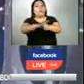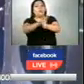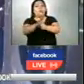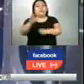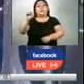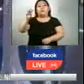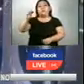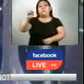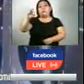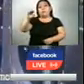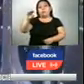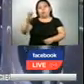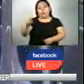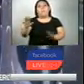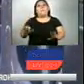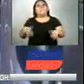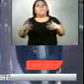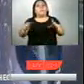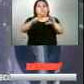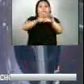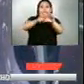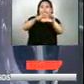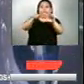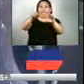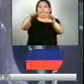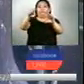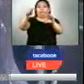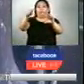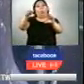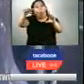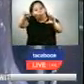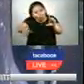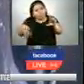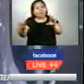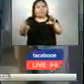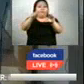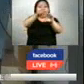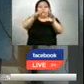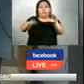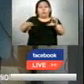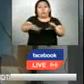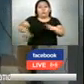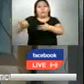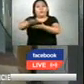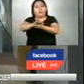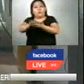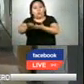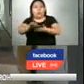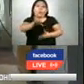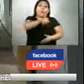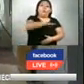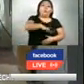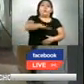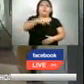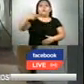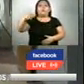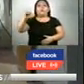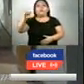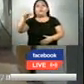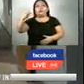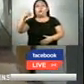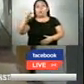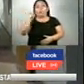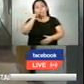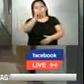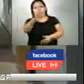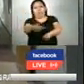Omicron. La curva de crecimiento exponencial tiende a aplanarse en ciudades como Nueva York y Chicago, donde las